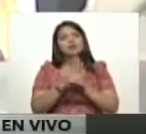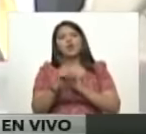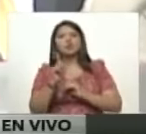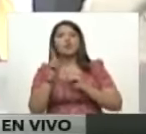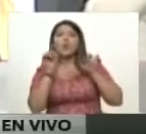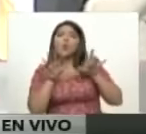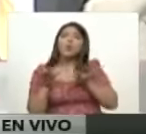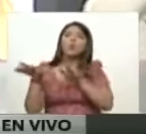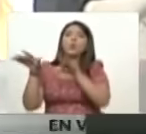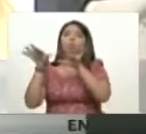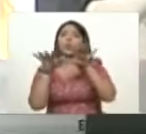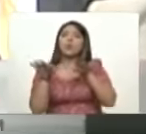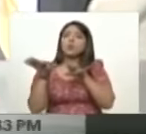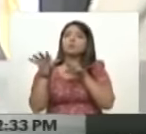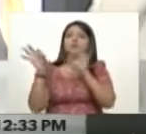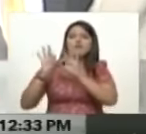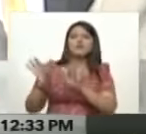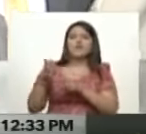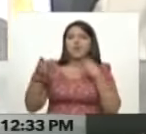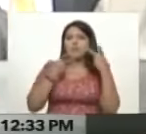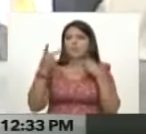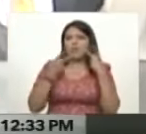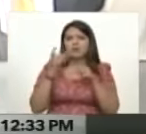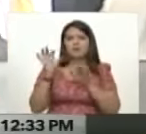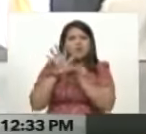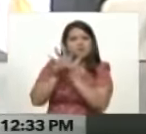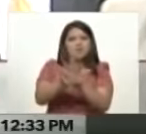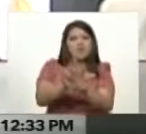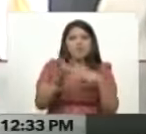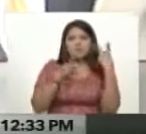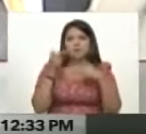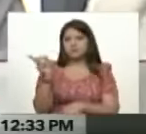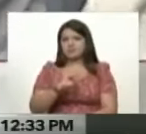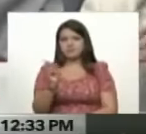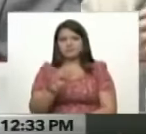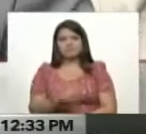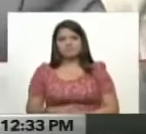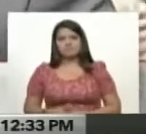utilizado como instrumento de persecución política.